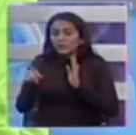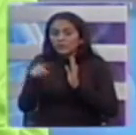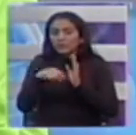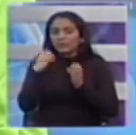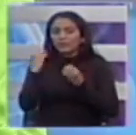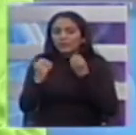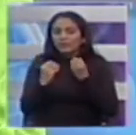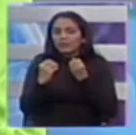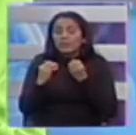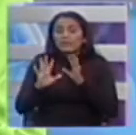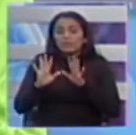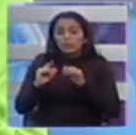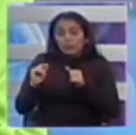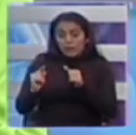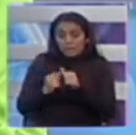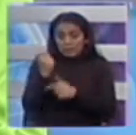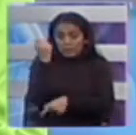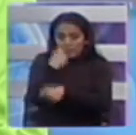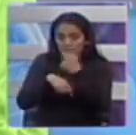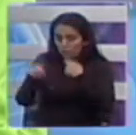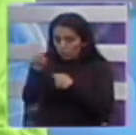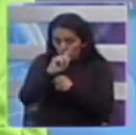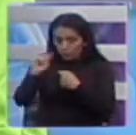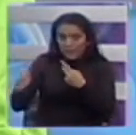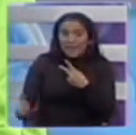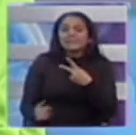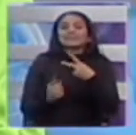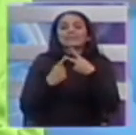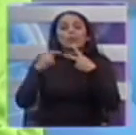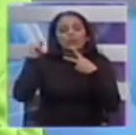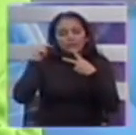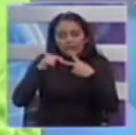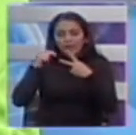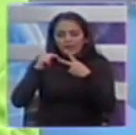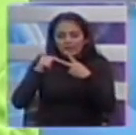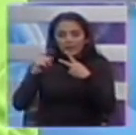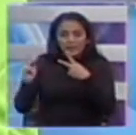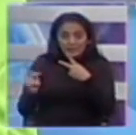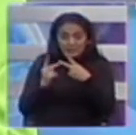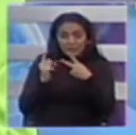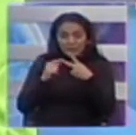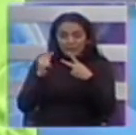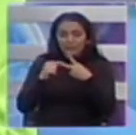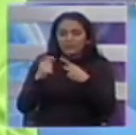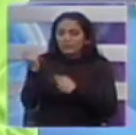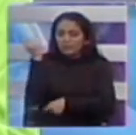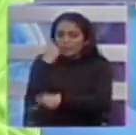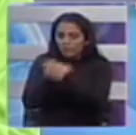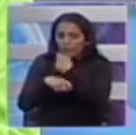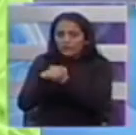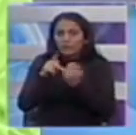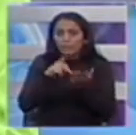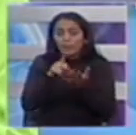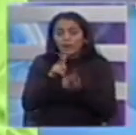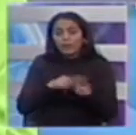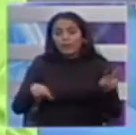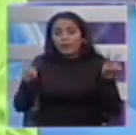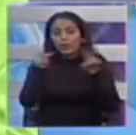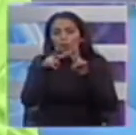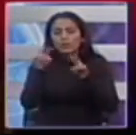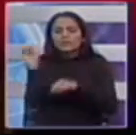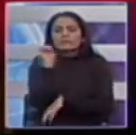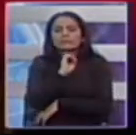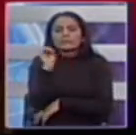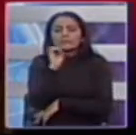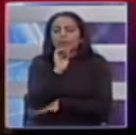la segunda venta que entra en aplicación la ley, pasarán a pagar cero, porque no se trata de recaudar, se trata de ir contra la